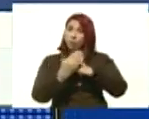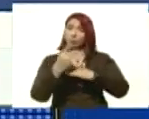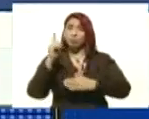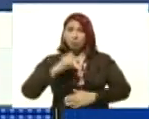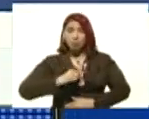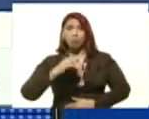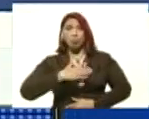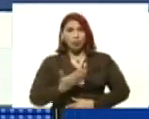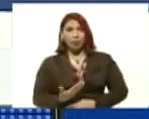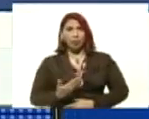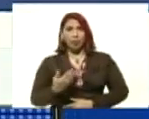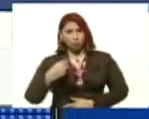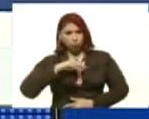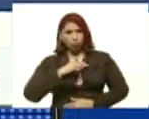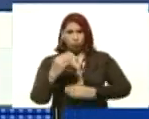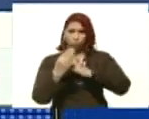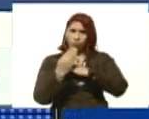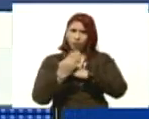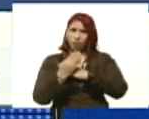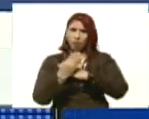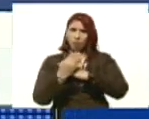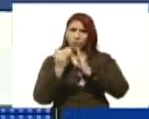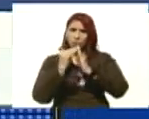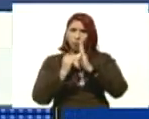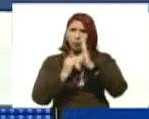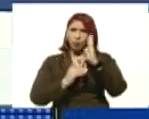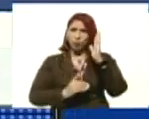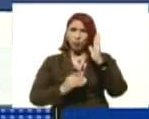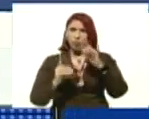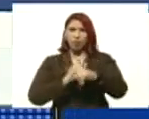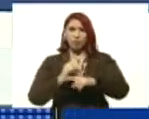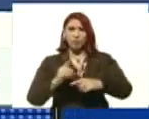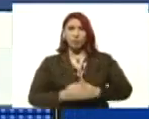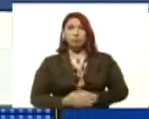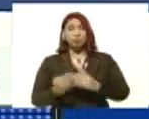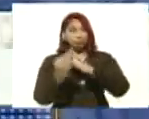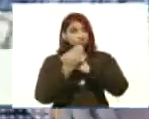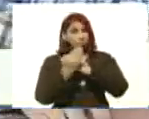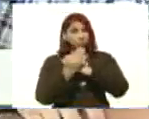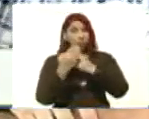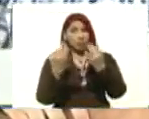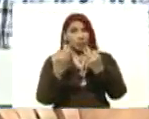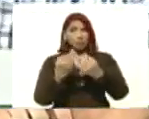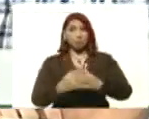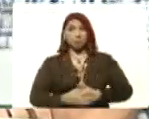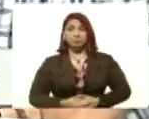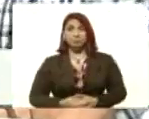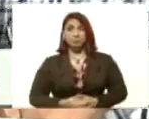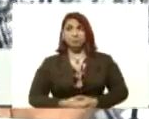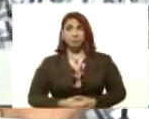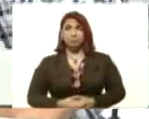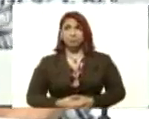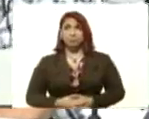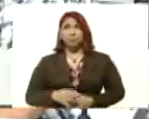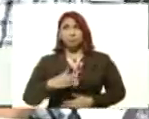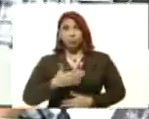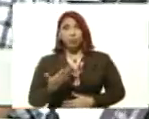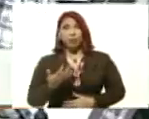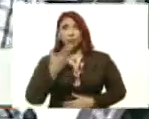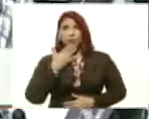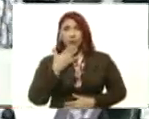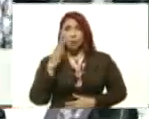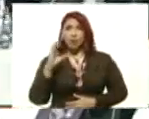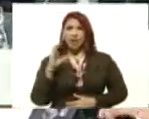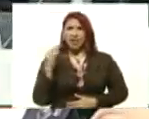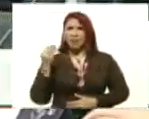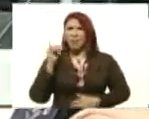puede, cuando uno se cuida, rápidamente bajan los casos, cuando uno se cuida de verdad. Puede ser que en Caracas haya más rumba